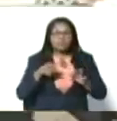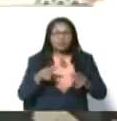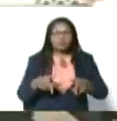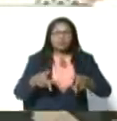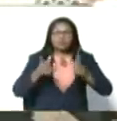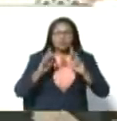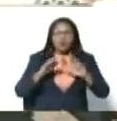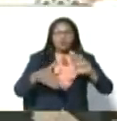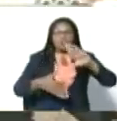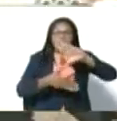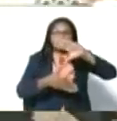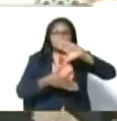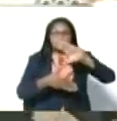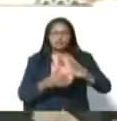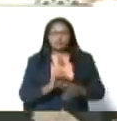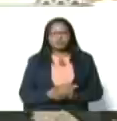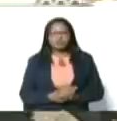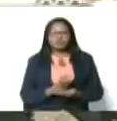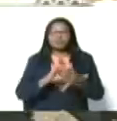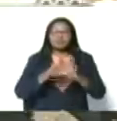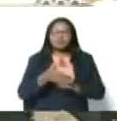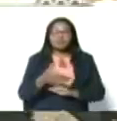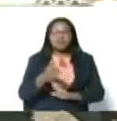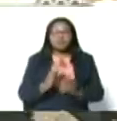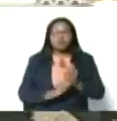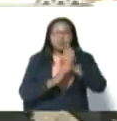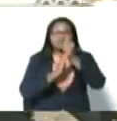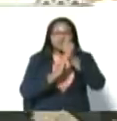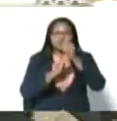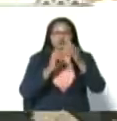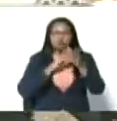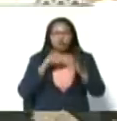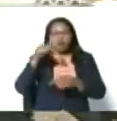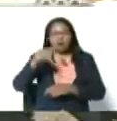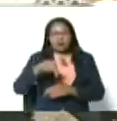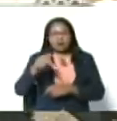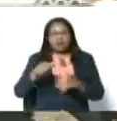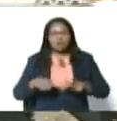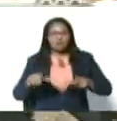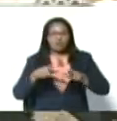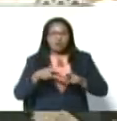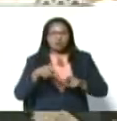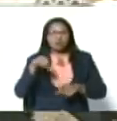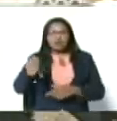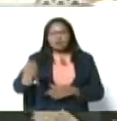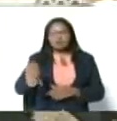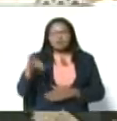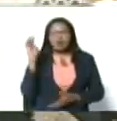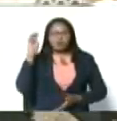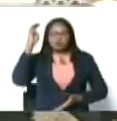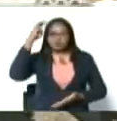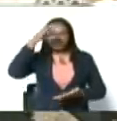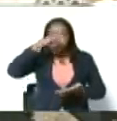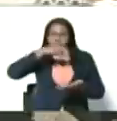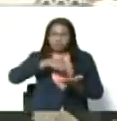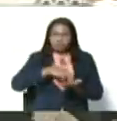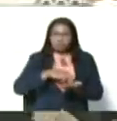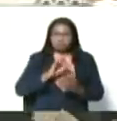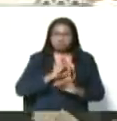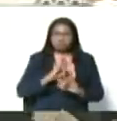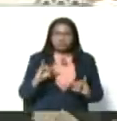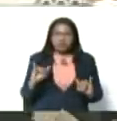continente americano. Es por ello, mi comandante en jefe, que nosotros desde acá, desde el estado Aragua, estamos